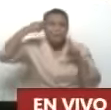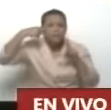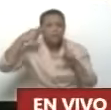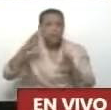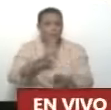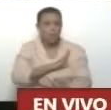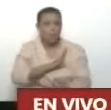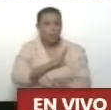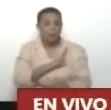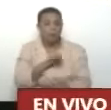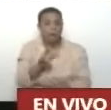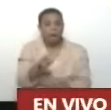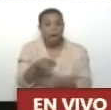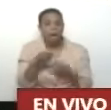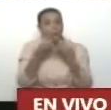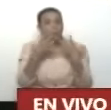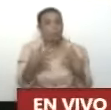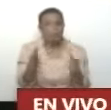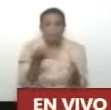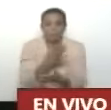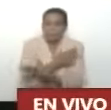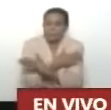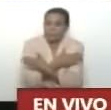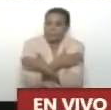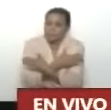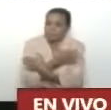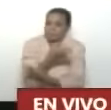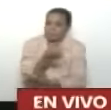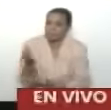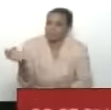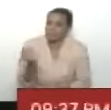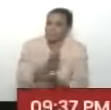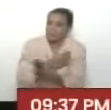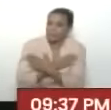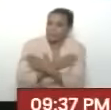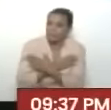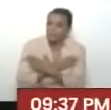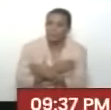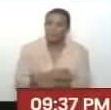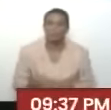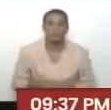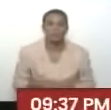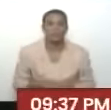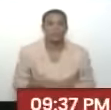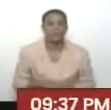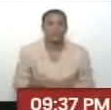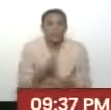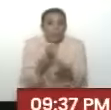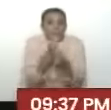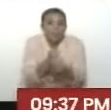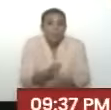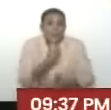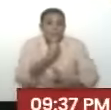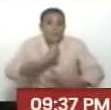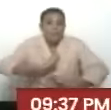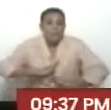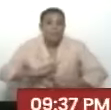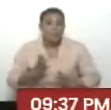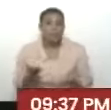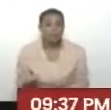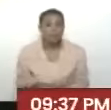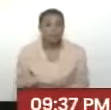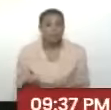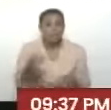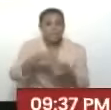gaita. Yo dije, extraordinario. Claro, estábamos, es la reafirmación. Claro, estábamos esperando después, estuvimos